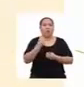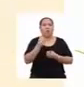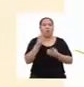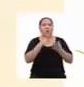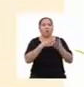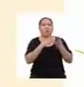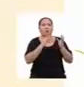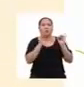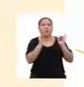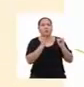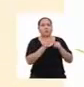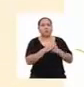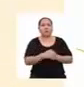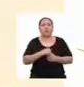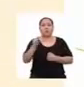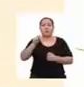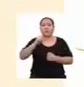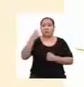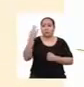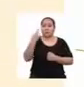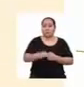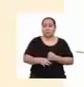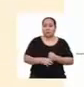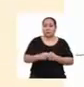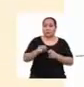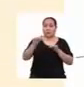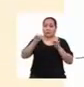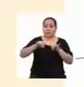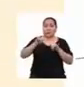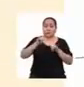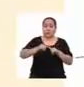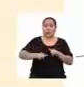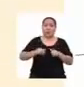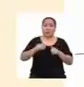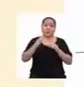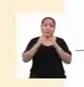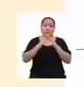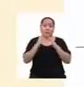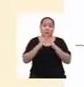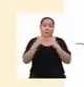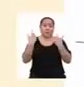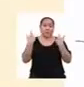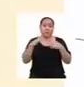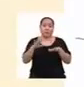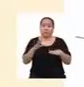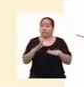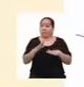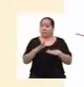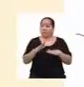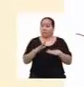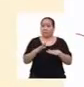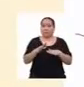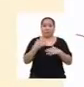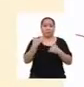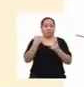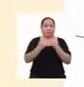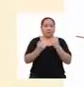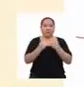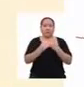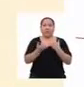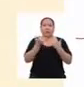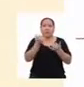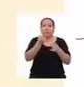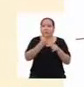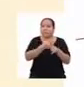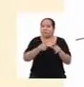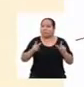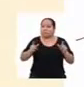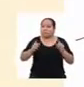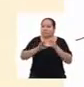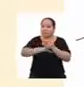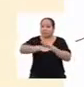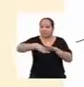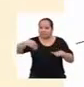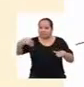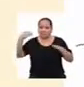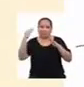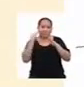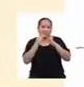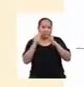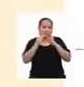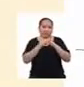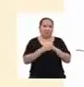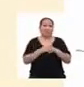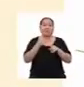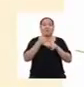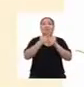este. Es cierto que la cuarentena obligatoria ha terminado. Ahora tenemos más libertad para poder salir de nuestras